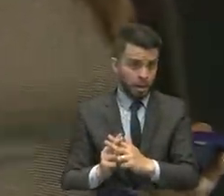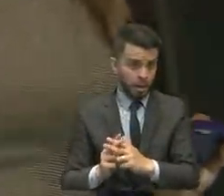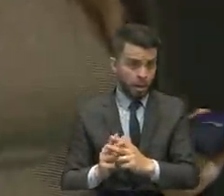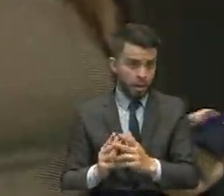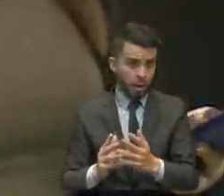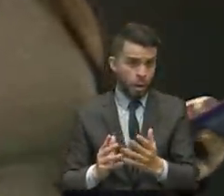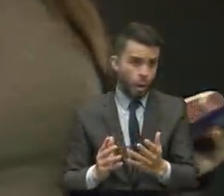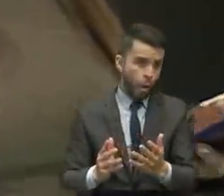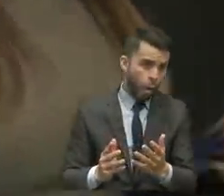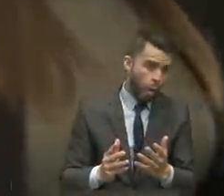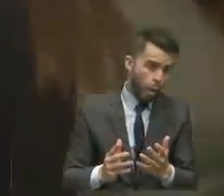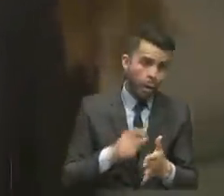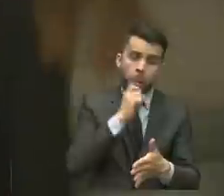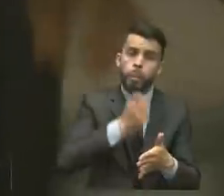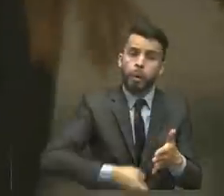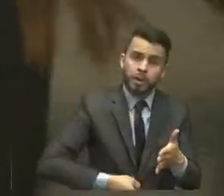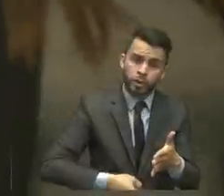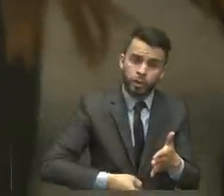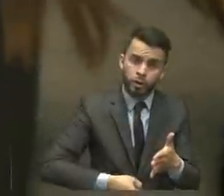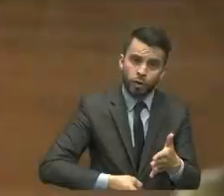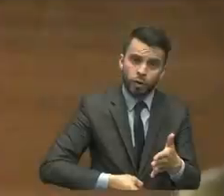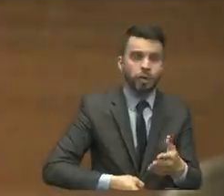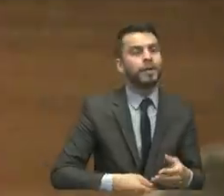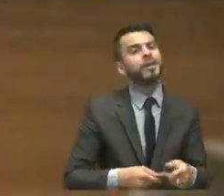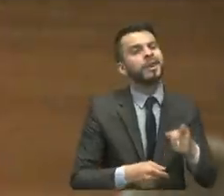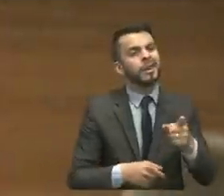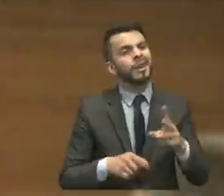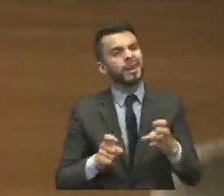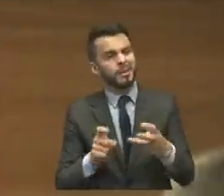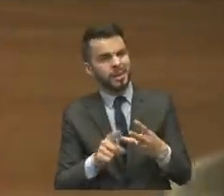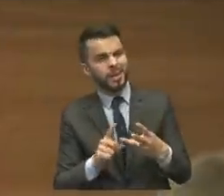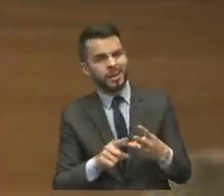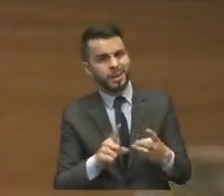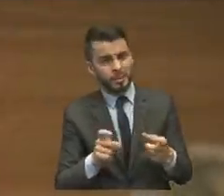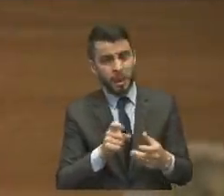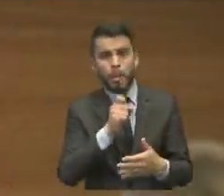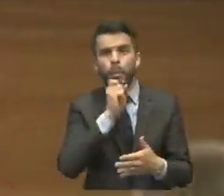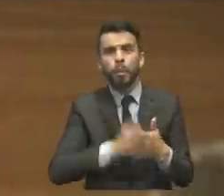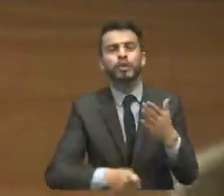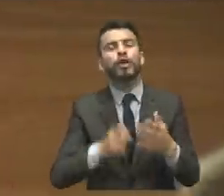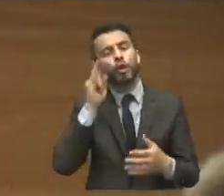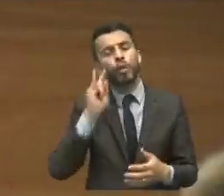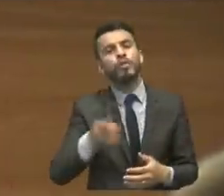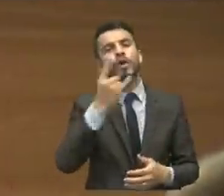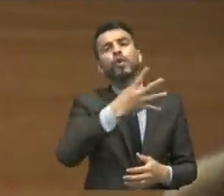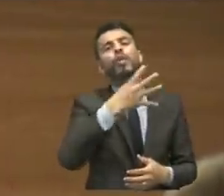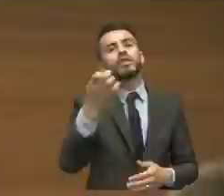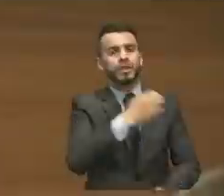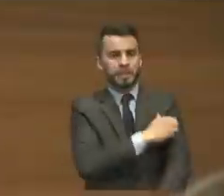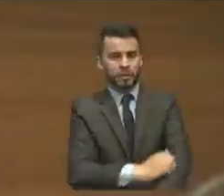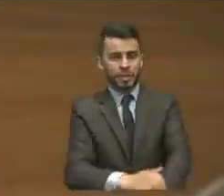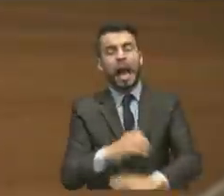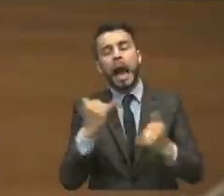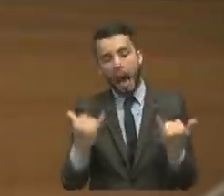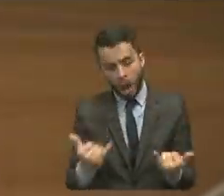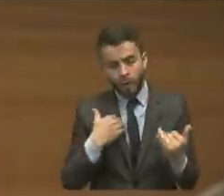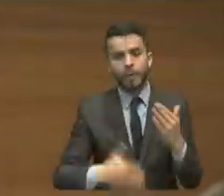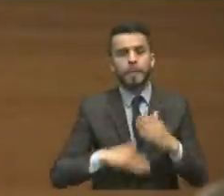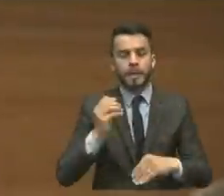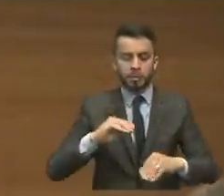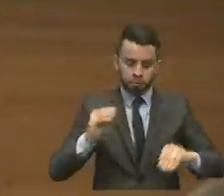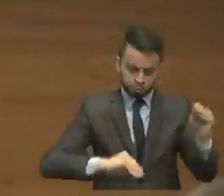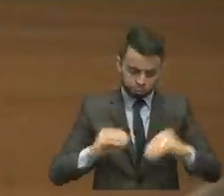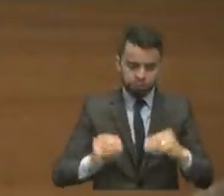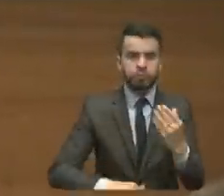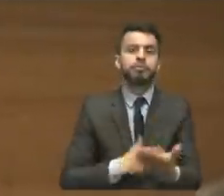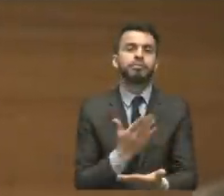No sé, por ahora no sabría darte una respuesta apenas vamos a hacer la etapa. Lo que sí vamos a poner ya